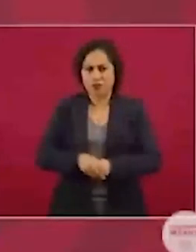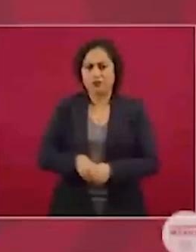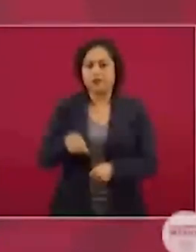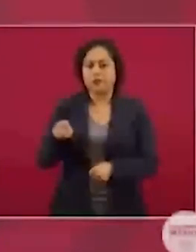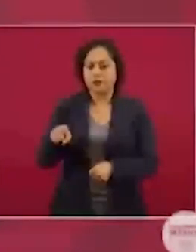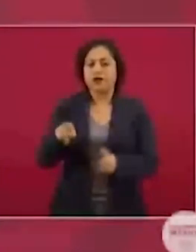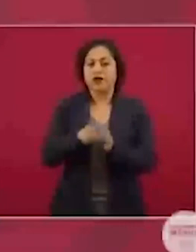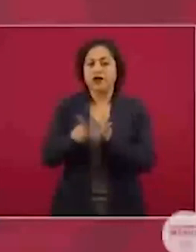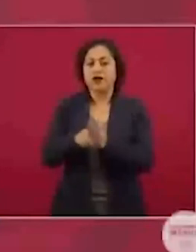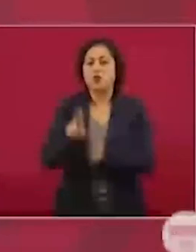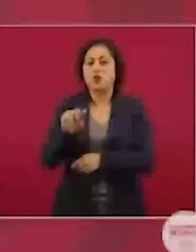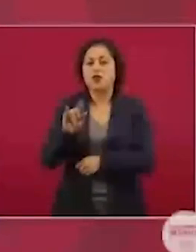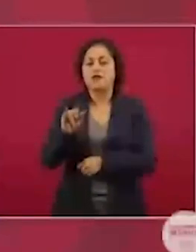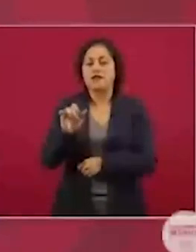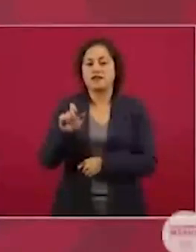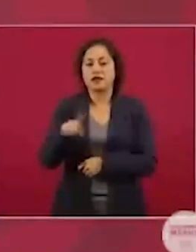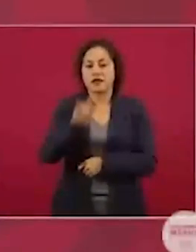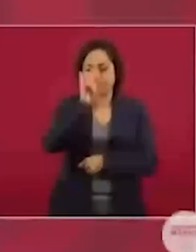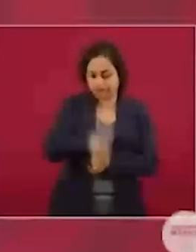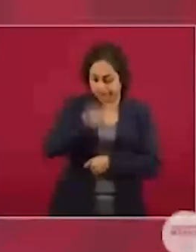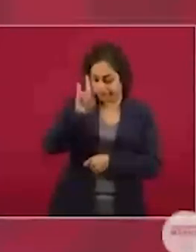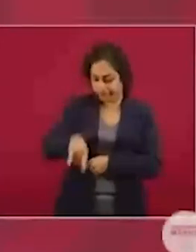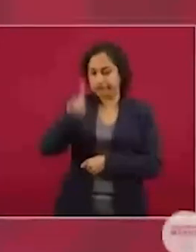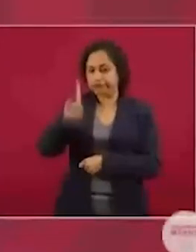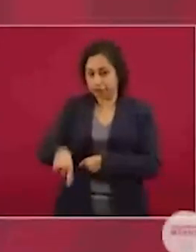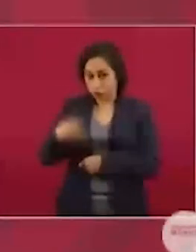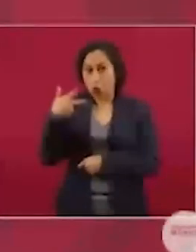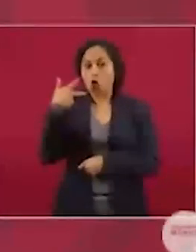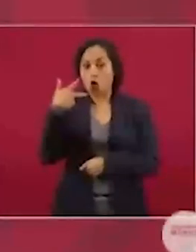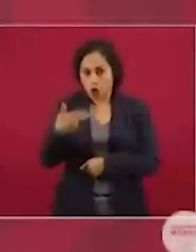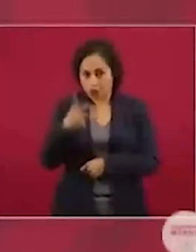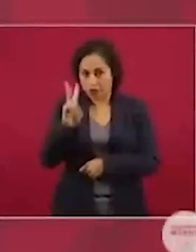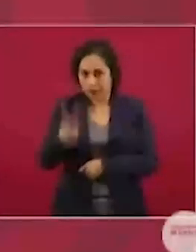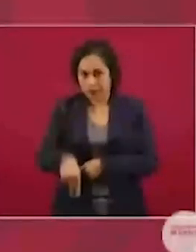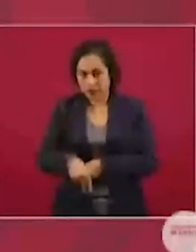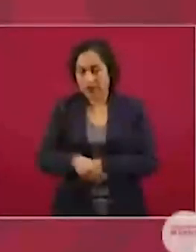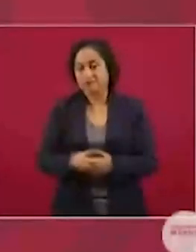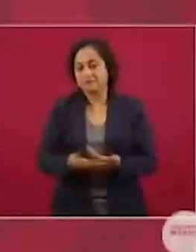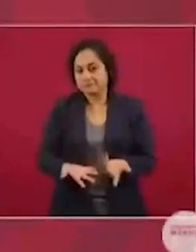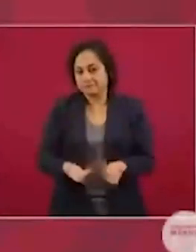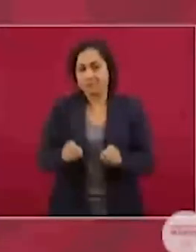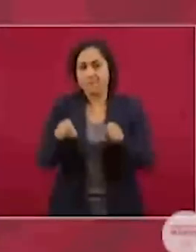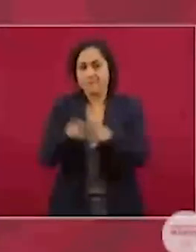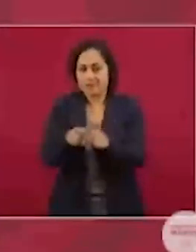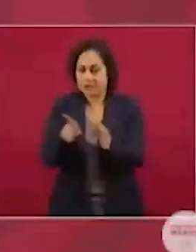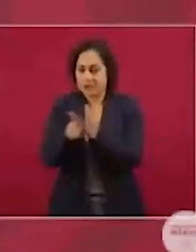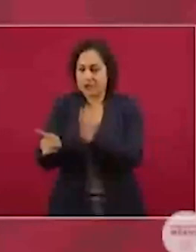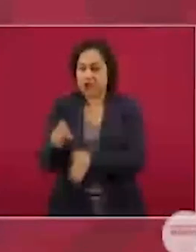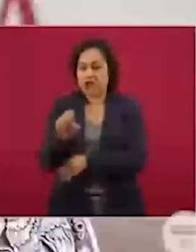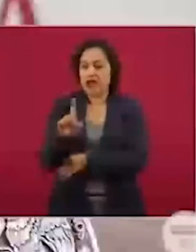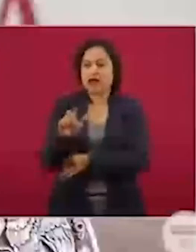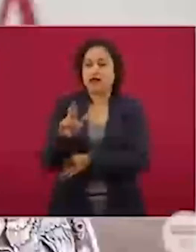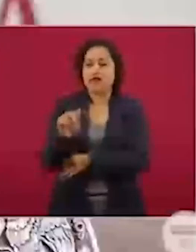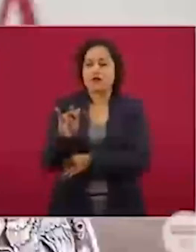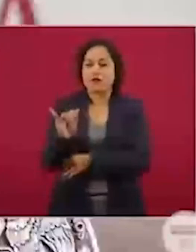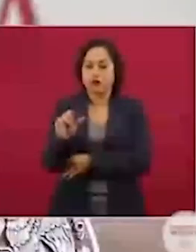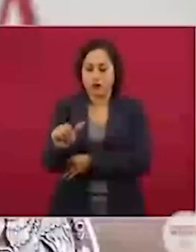Sí. Y las ocho columnas de el Reforma, aprovecho de una vez